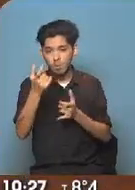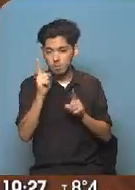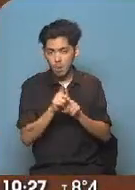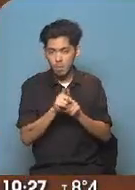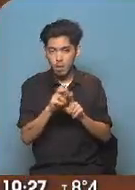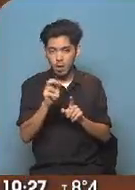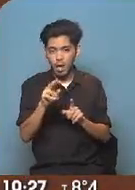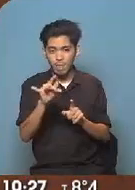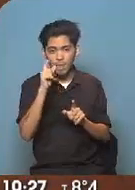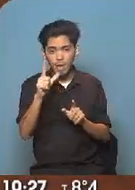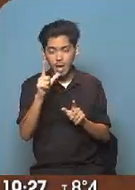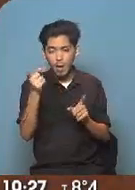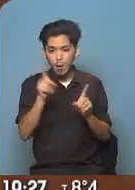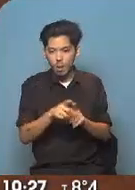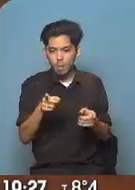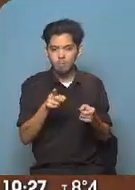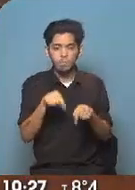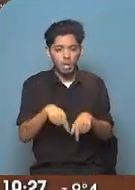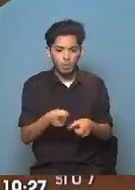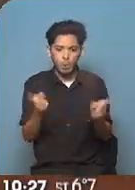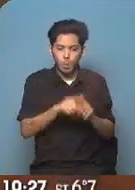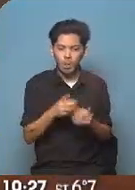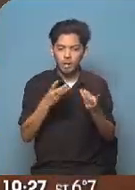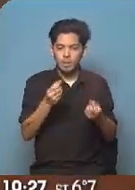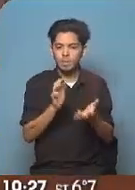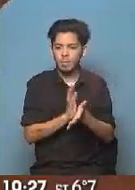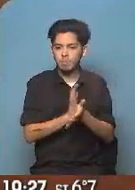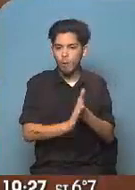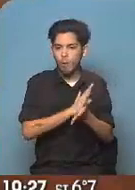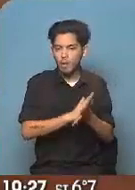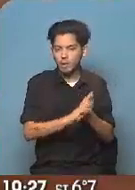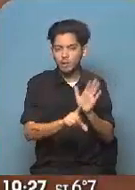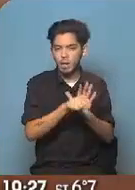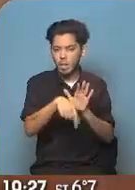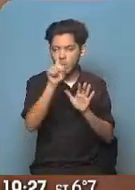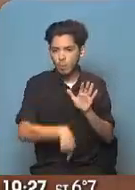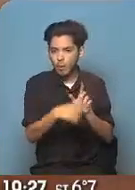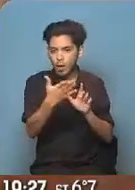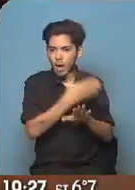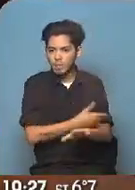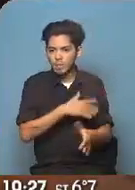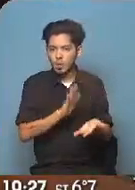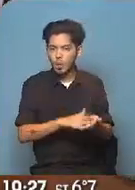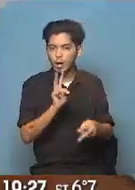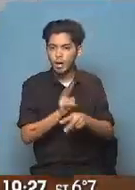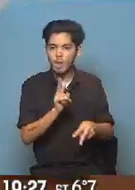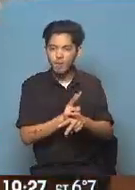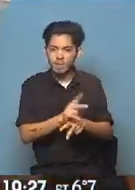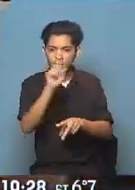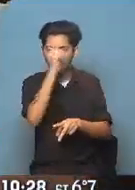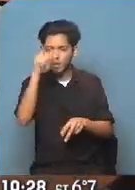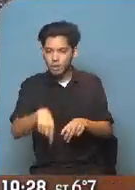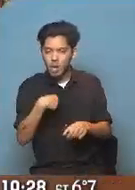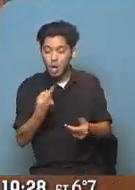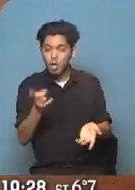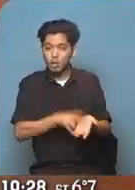realidad esto vuelve a la esencia de la ley que tiene mayor consenso en el sistema democrático que es la ley de defensa nacional en realidad está